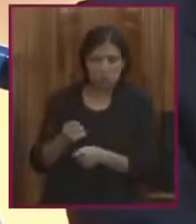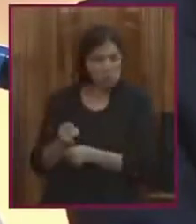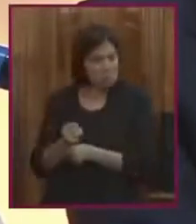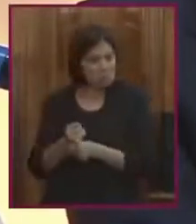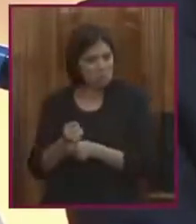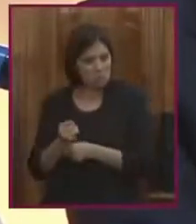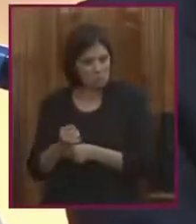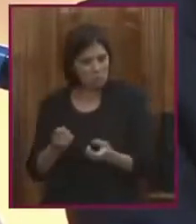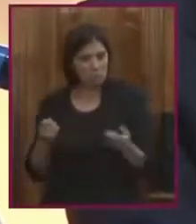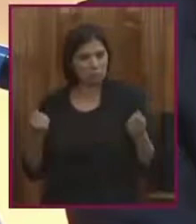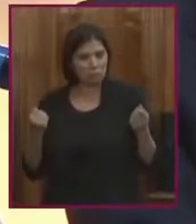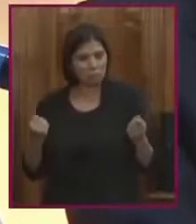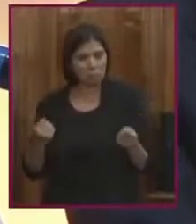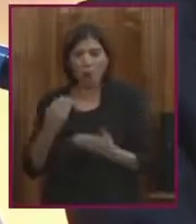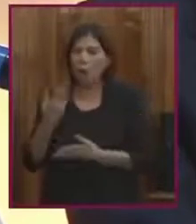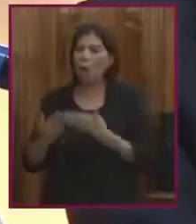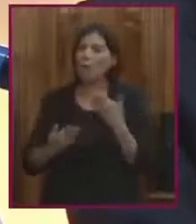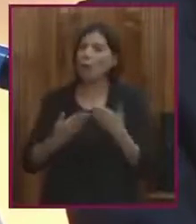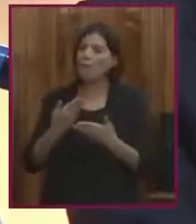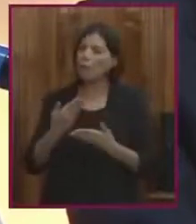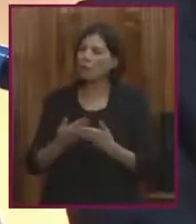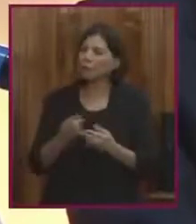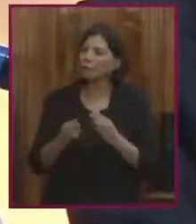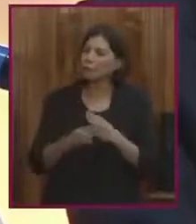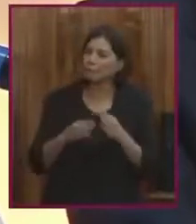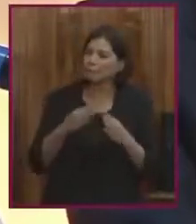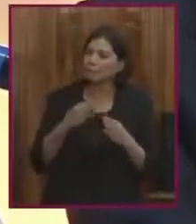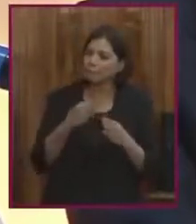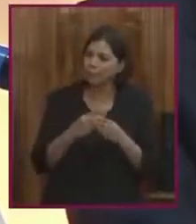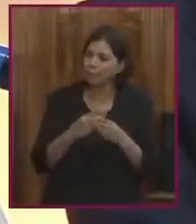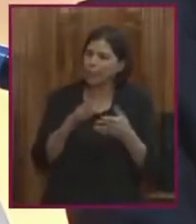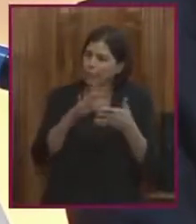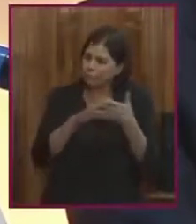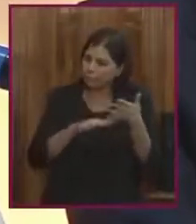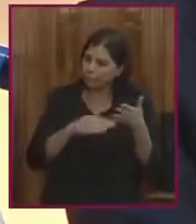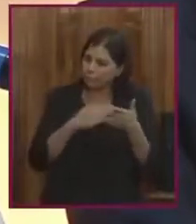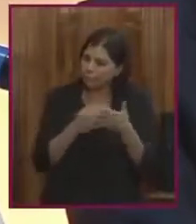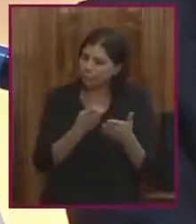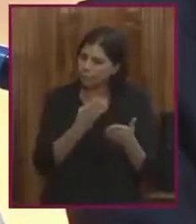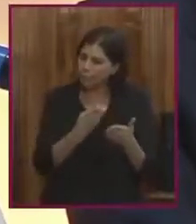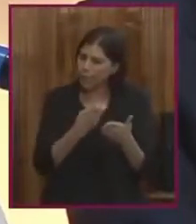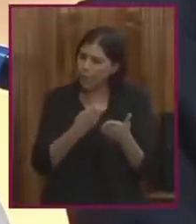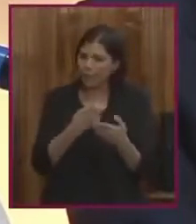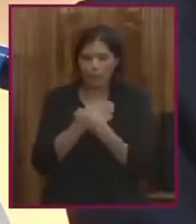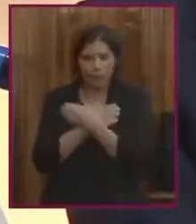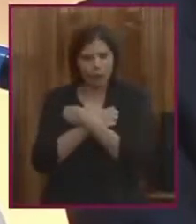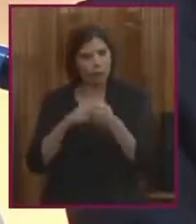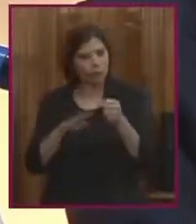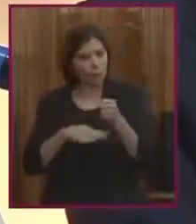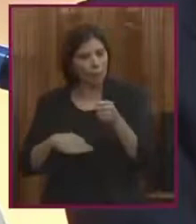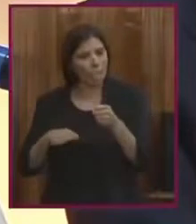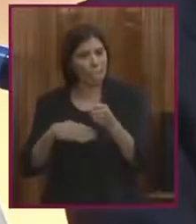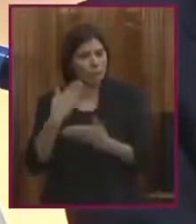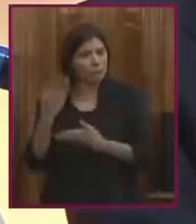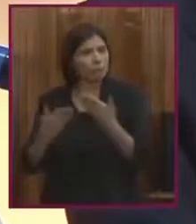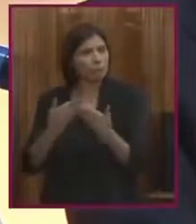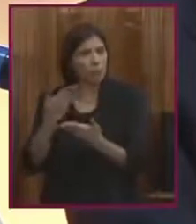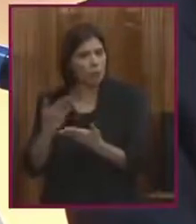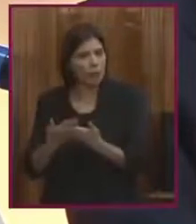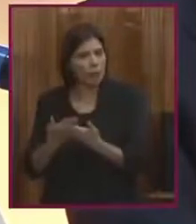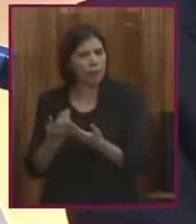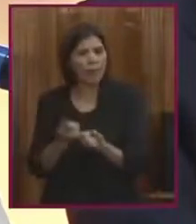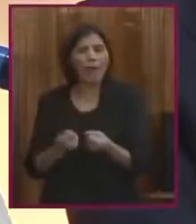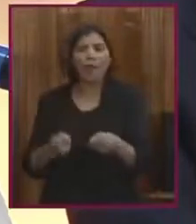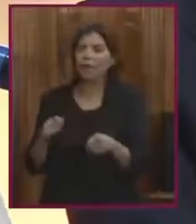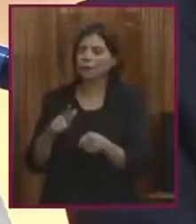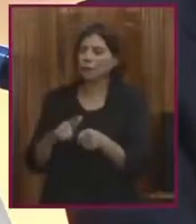propuesta curricular de la educación básica que se ha puesto a consideración de la sociedad mexicana.